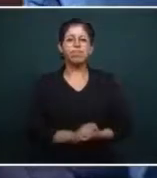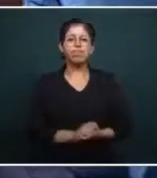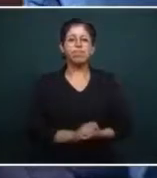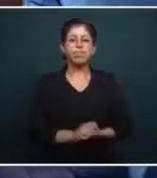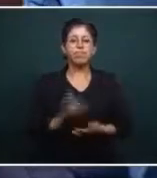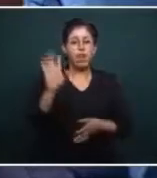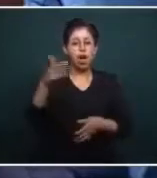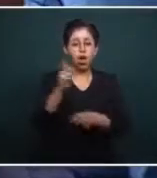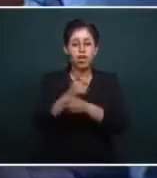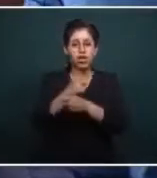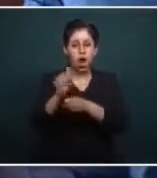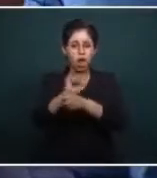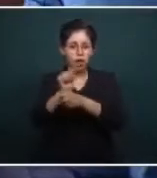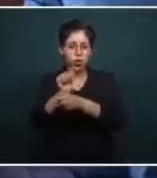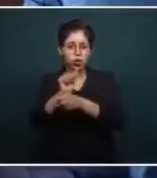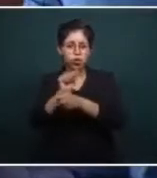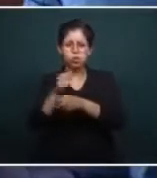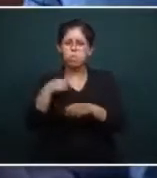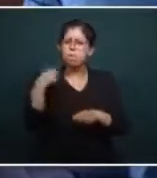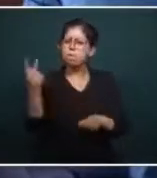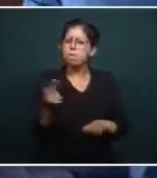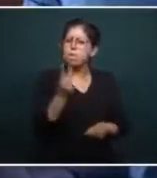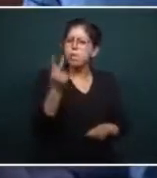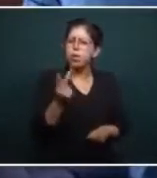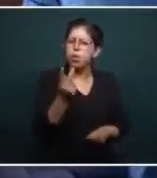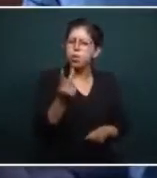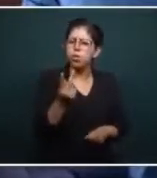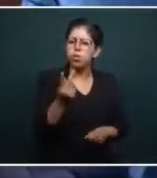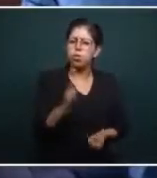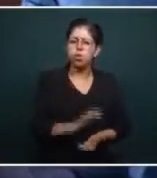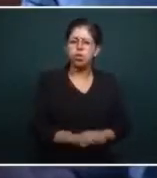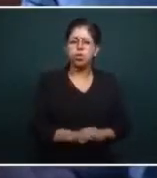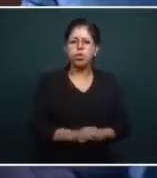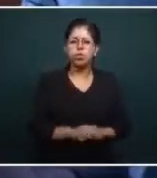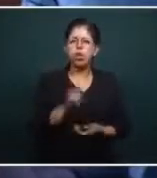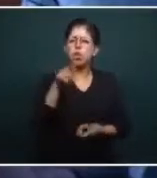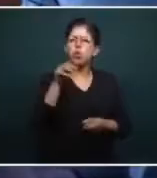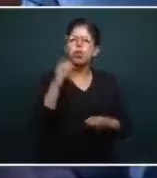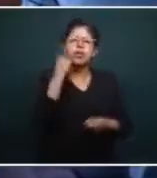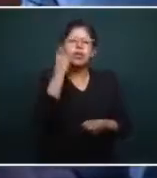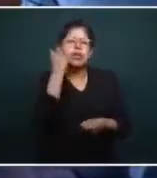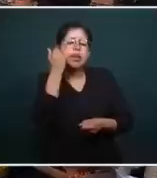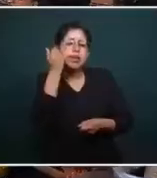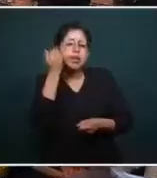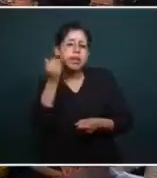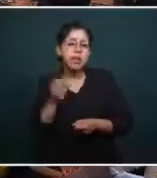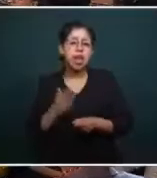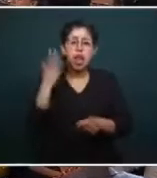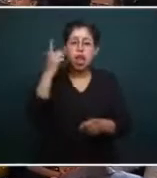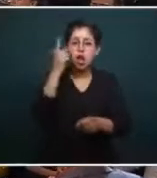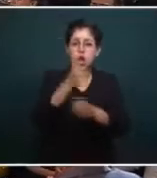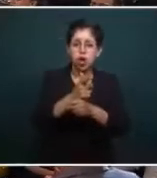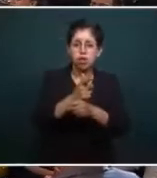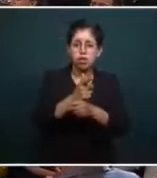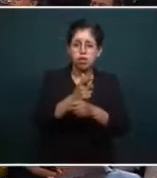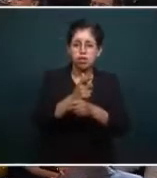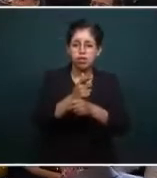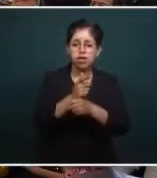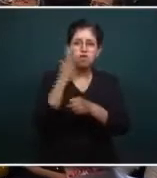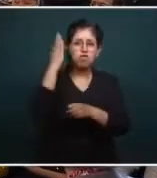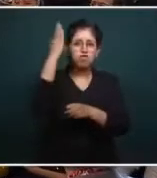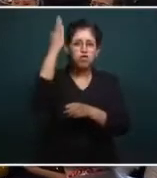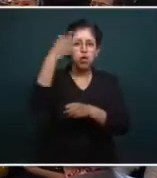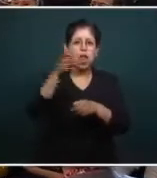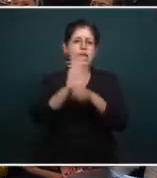licenciatura. generation Entonces, mi pregunta graduated. iría más My que nada, question Pere, is por more cuál es la for visión del presidente en what is torno the al cine vision for the mexicano